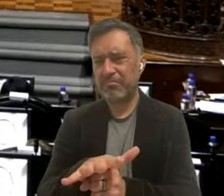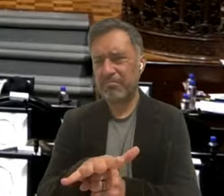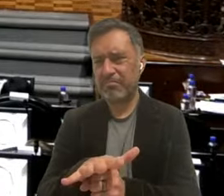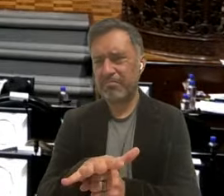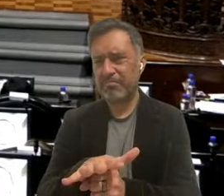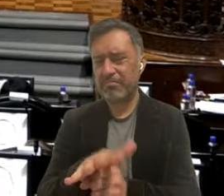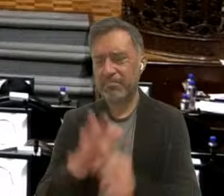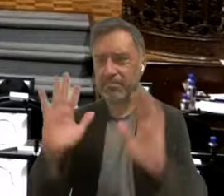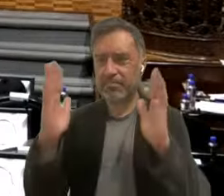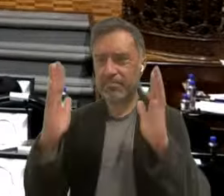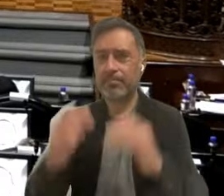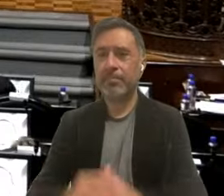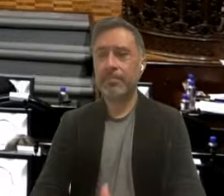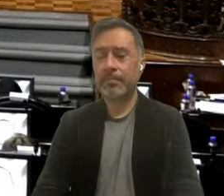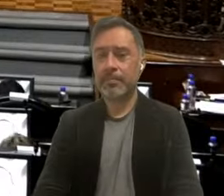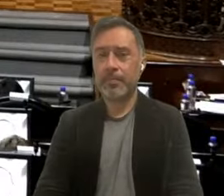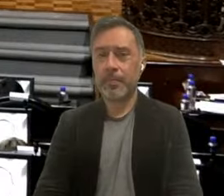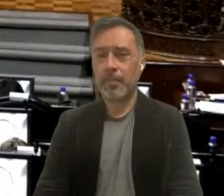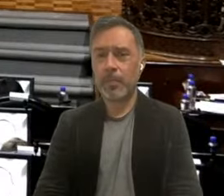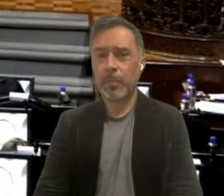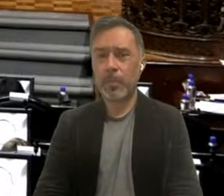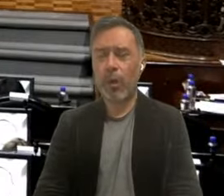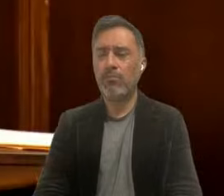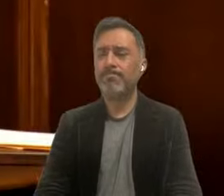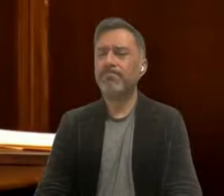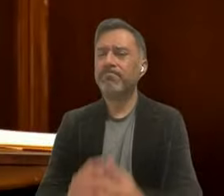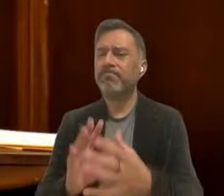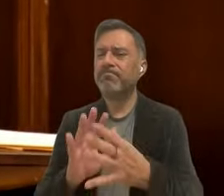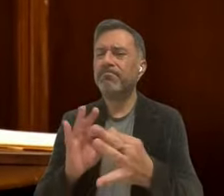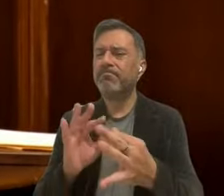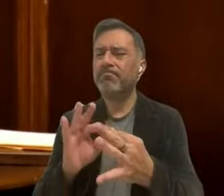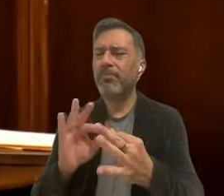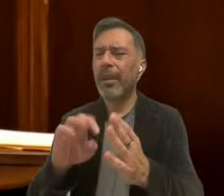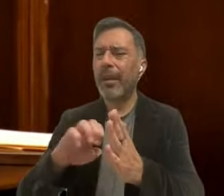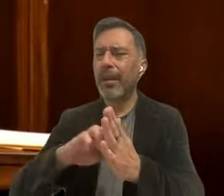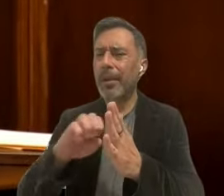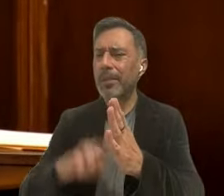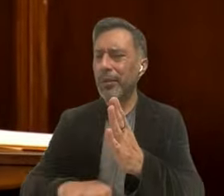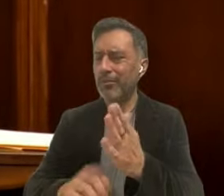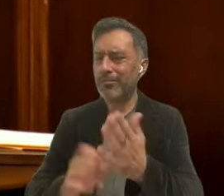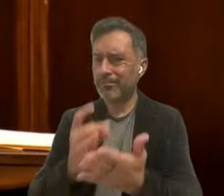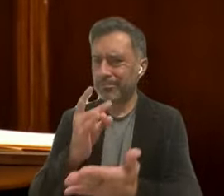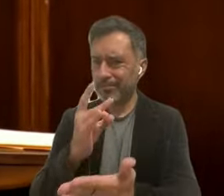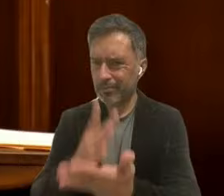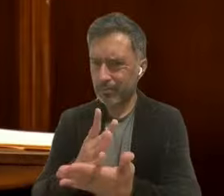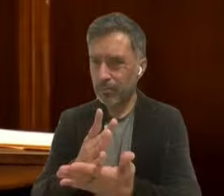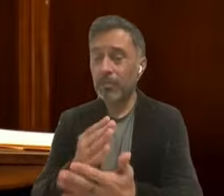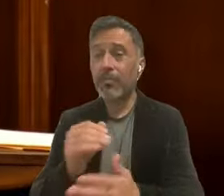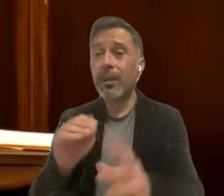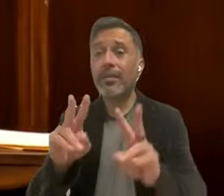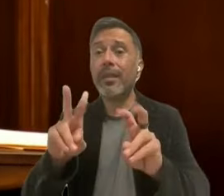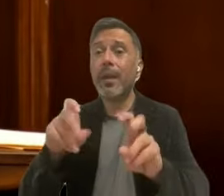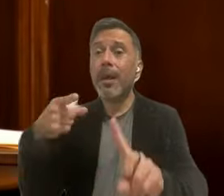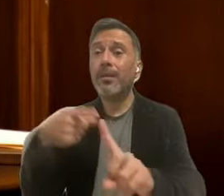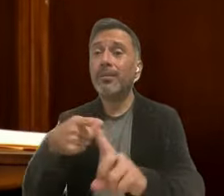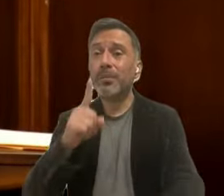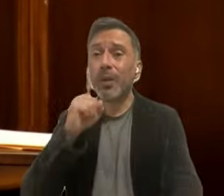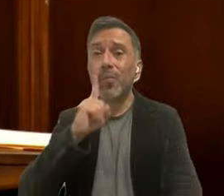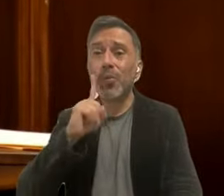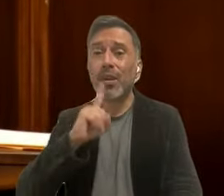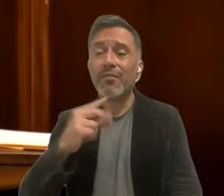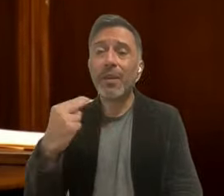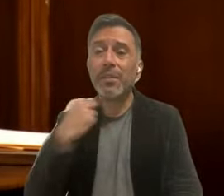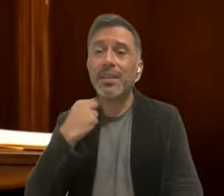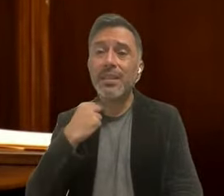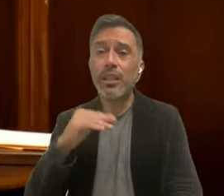Solo por poner algunos ejemplos, en el caso específico del delito de feminicidio, destaca una reducción del